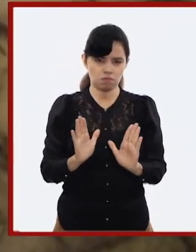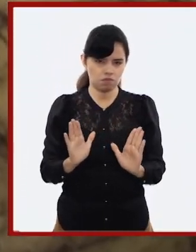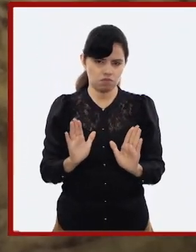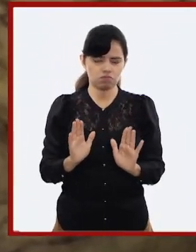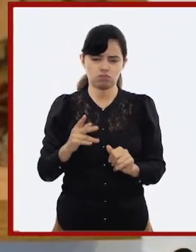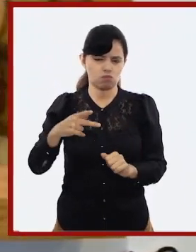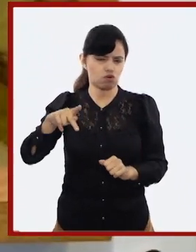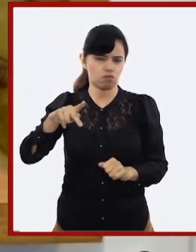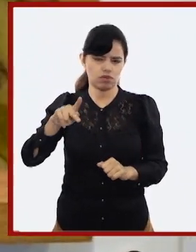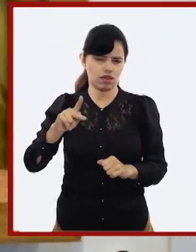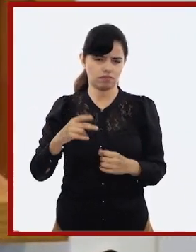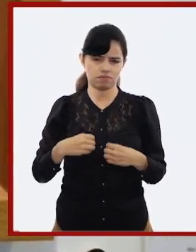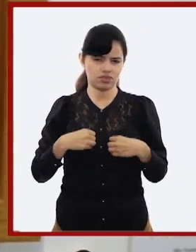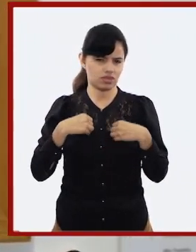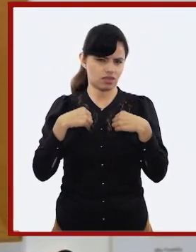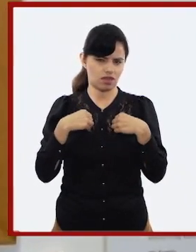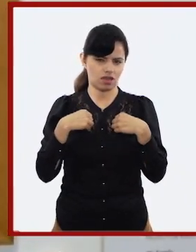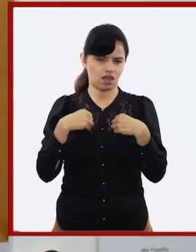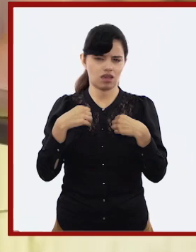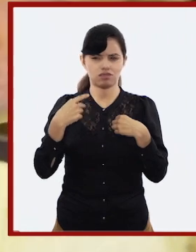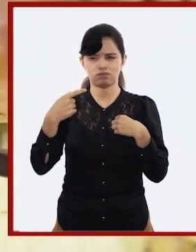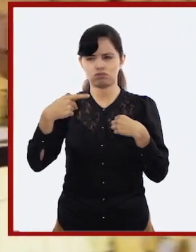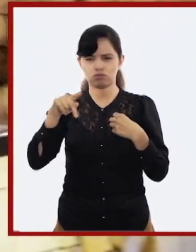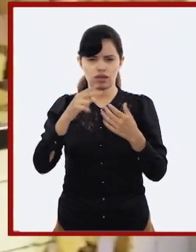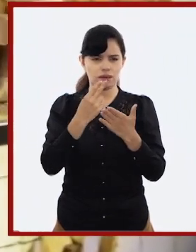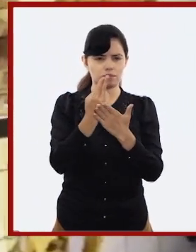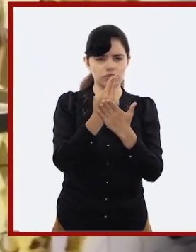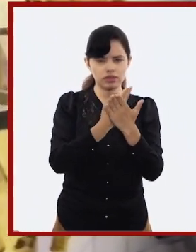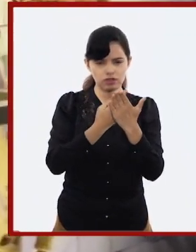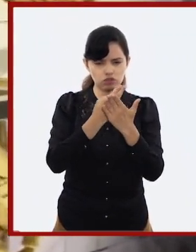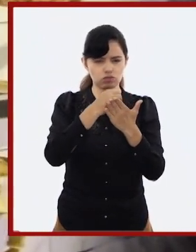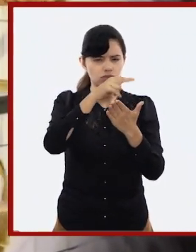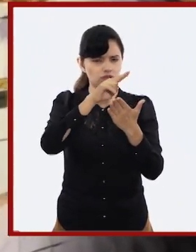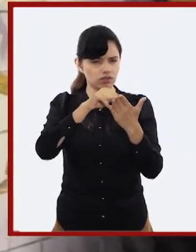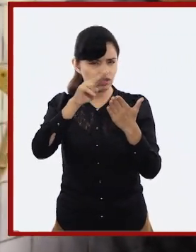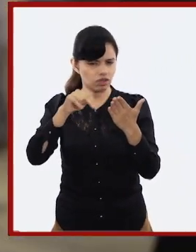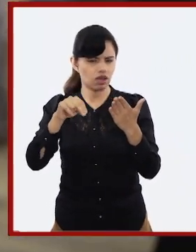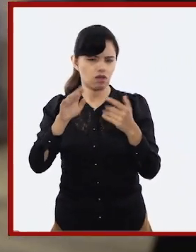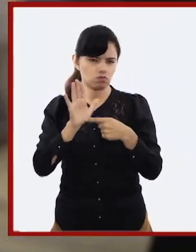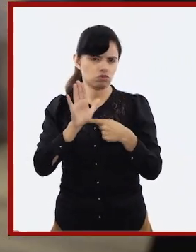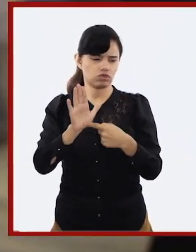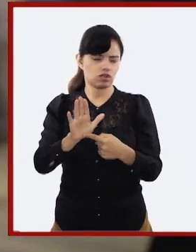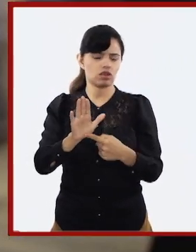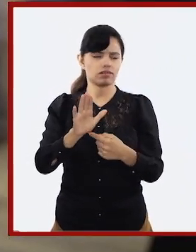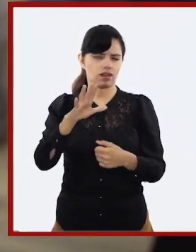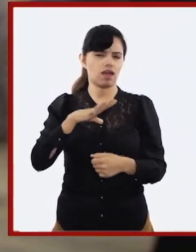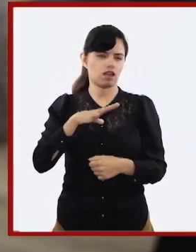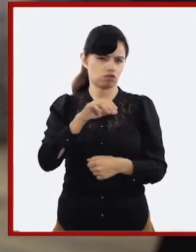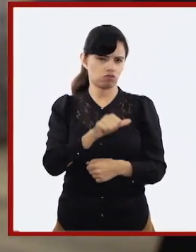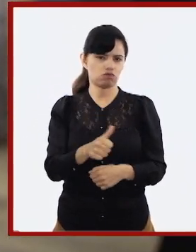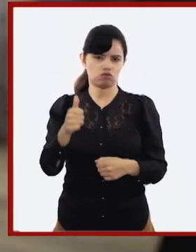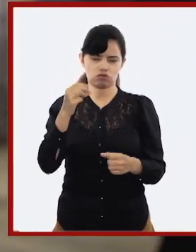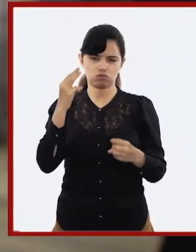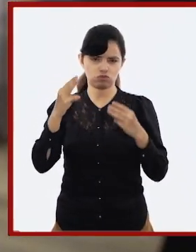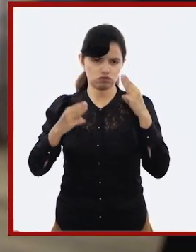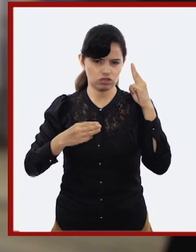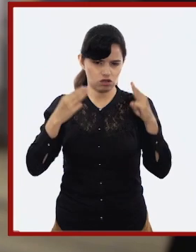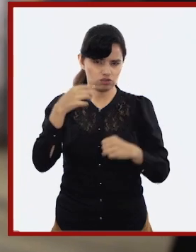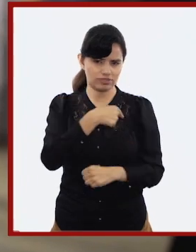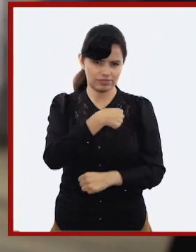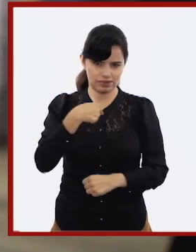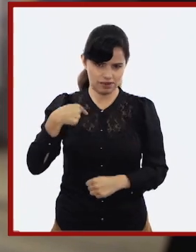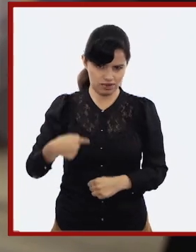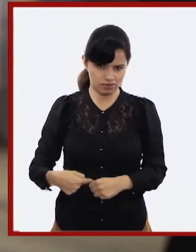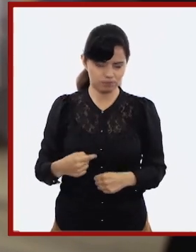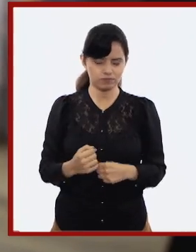sino mostrar la vida y la obra de esta gran artista. O hay otros museos en China